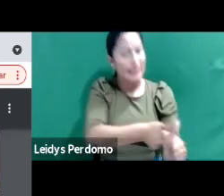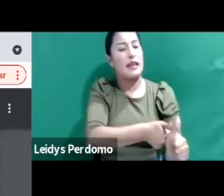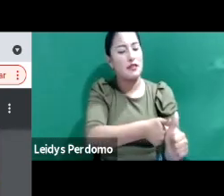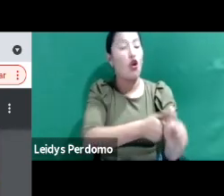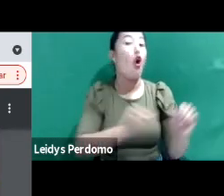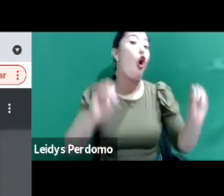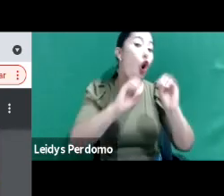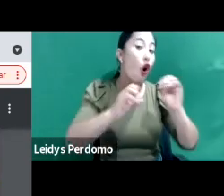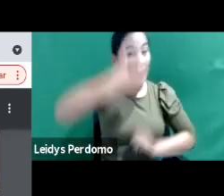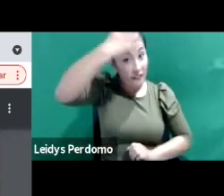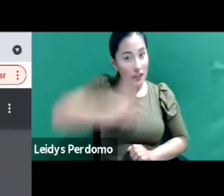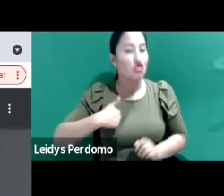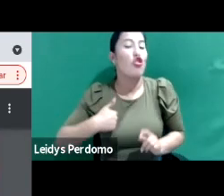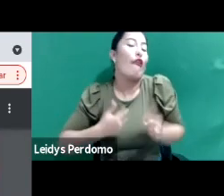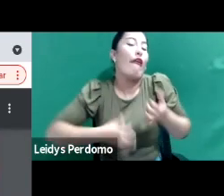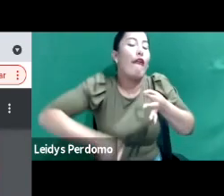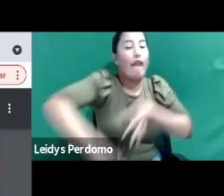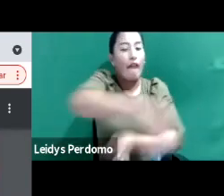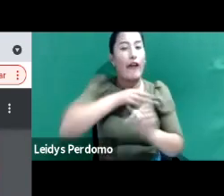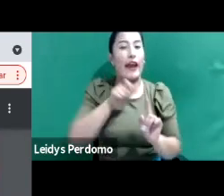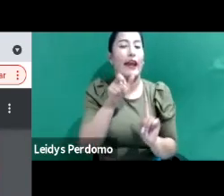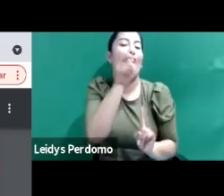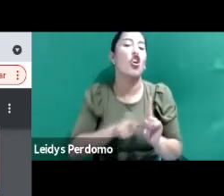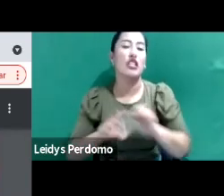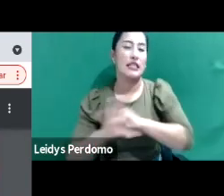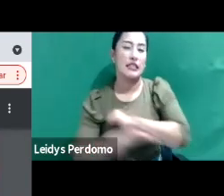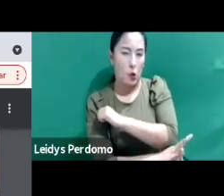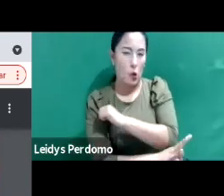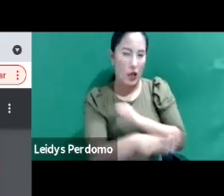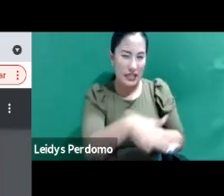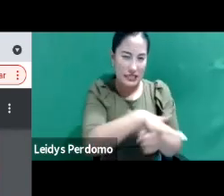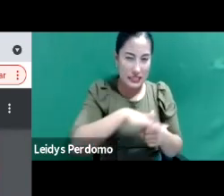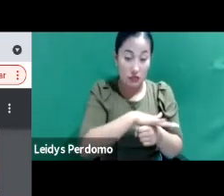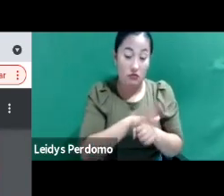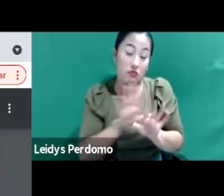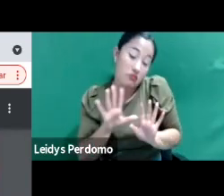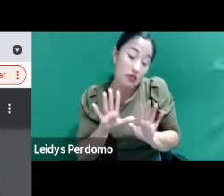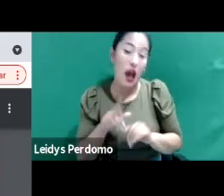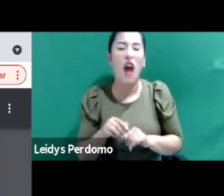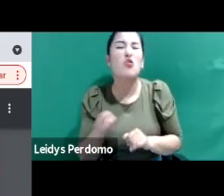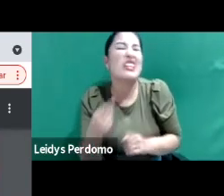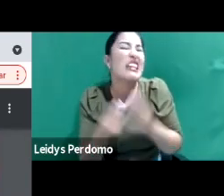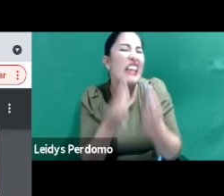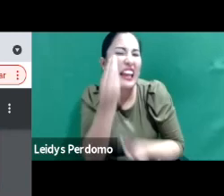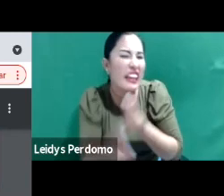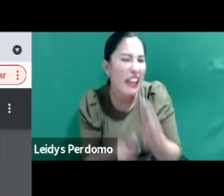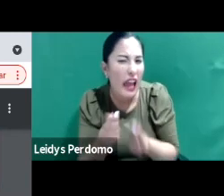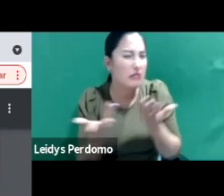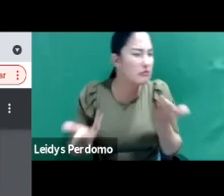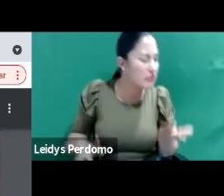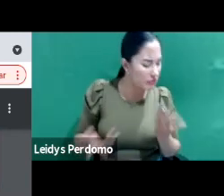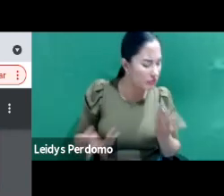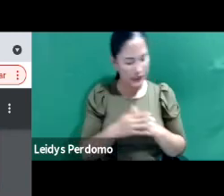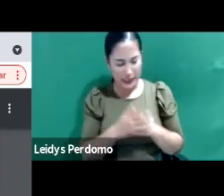ustedes fueran los psicólogos, entre comillas, si ustedes, porque como no todos son psicólogos, ¿ustedes qué harían con este caso? ¿Qué consideran